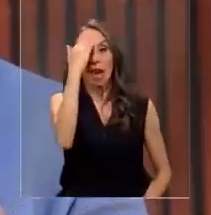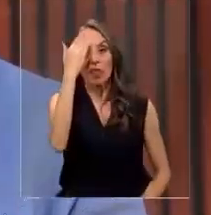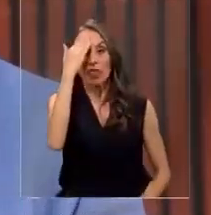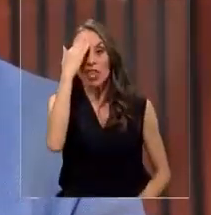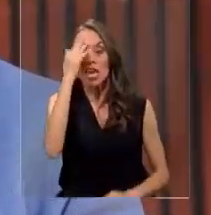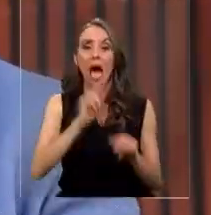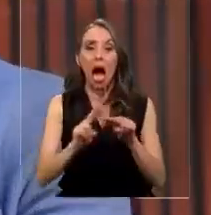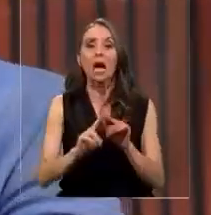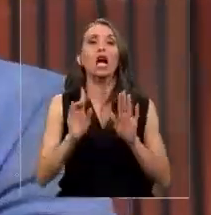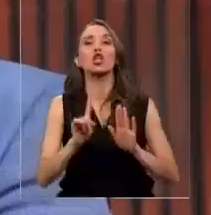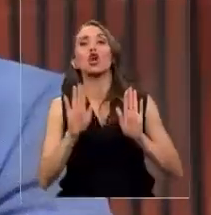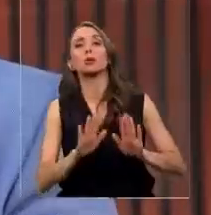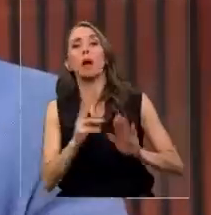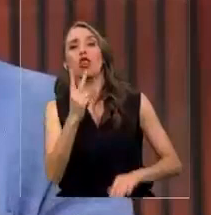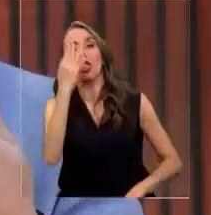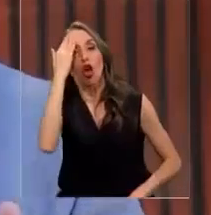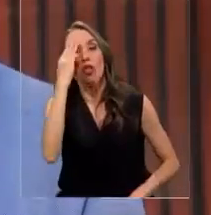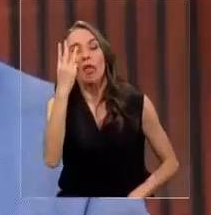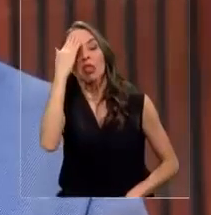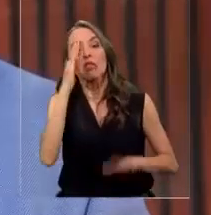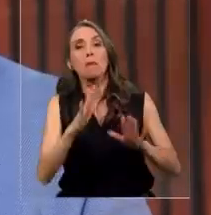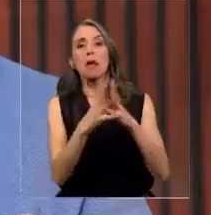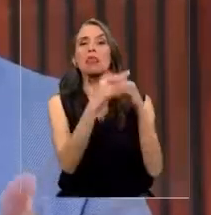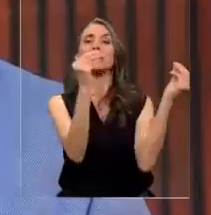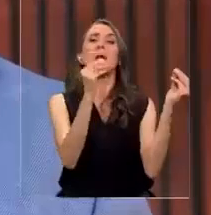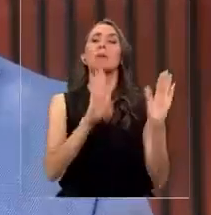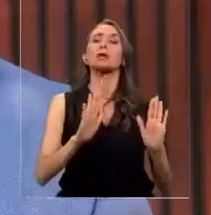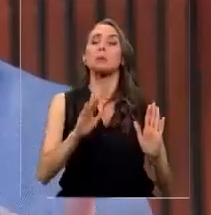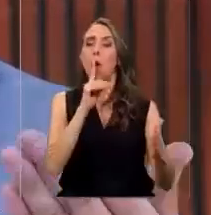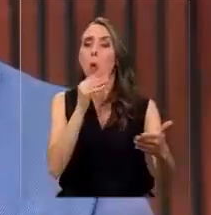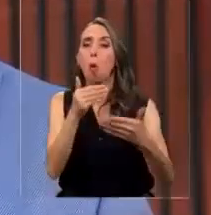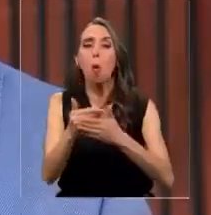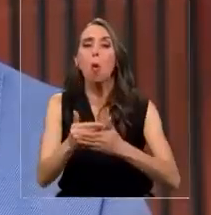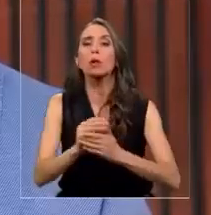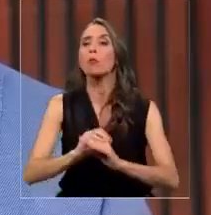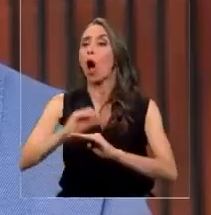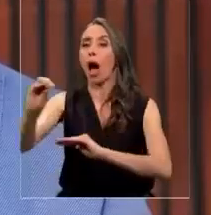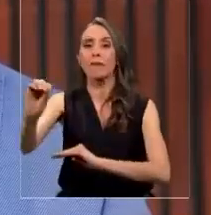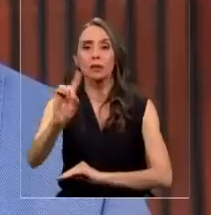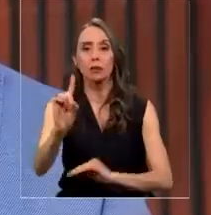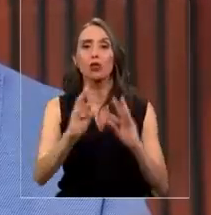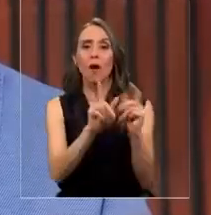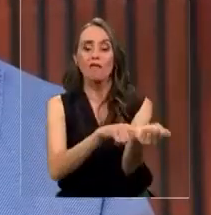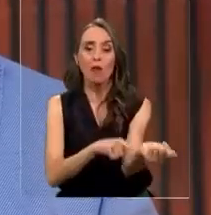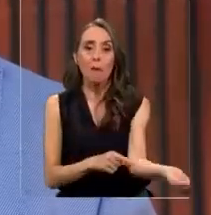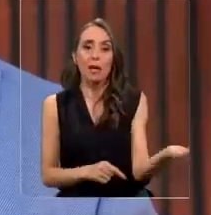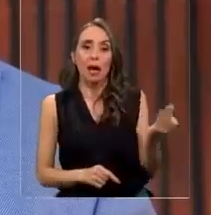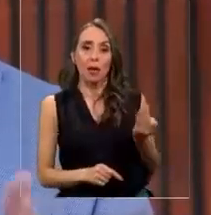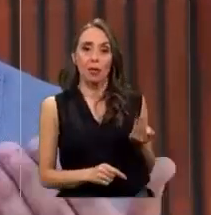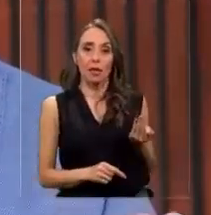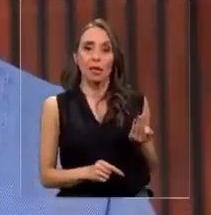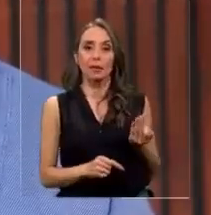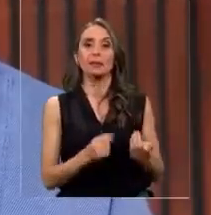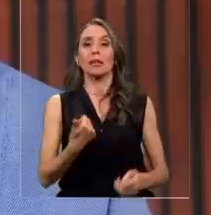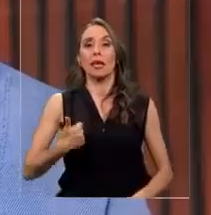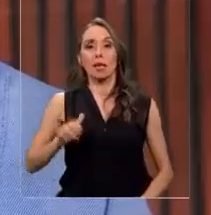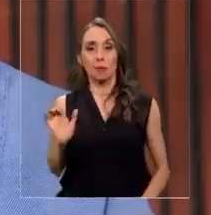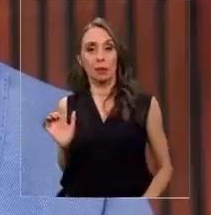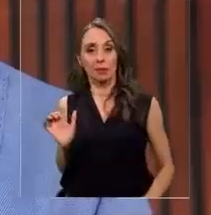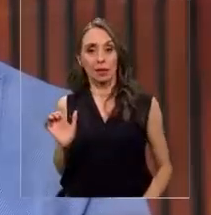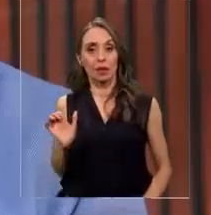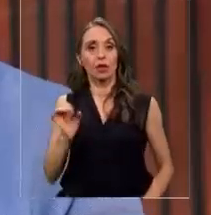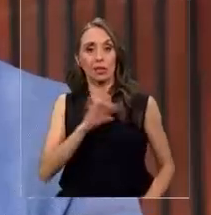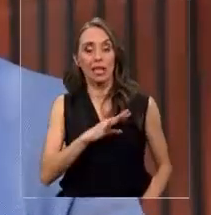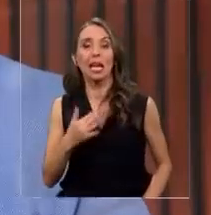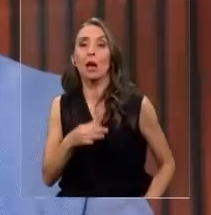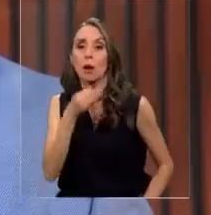no esperar 2 días, no esperar 3 días, y pareciera ser que aquí, por lo menos lo que señala la familia en un inicio, la Policía de Investigaciones de Chile